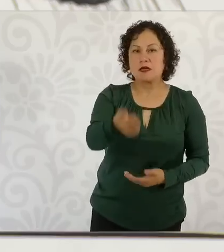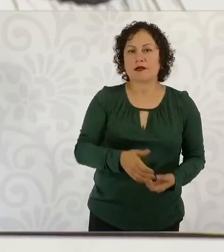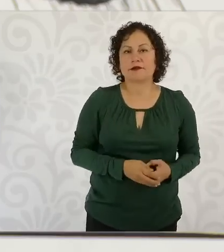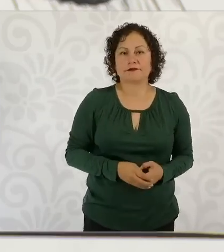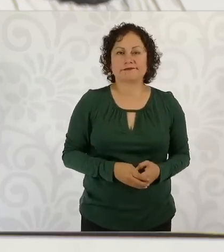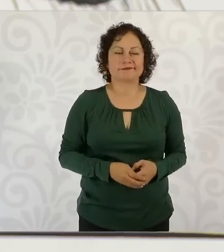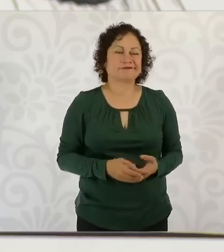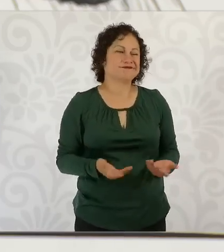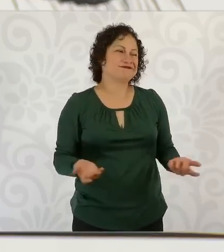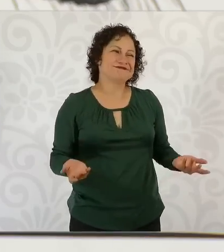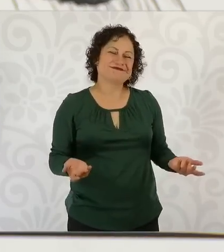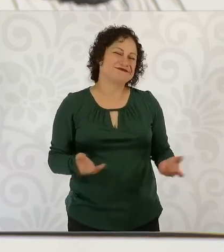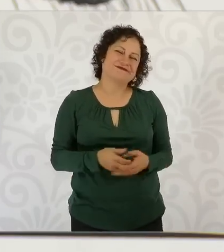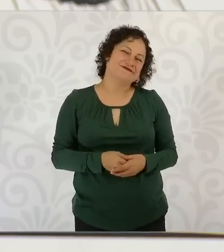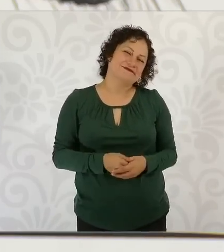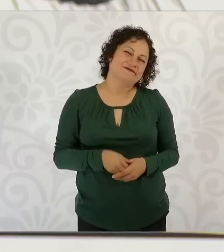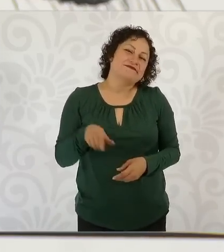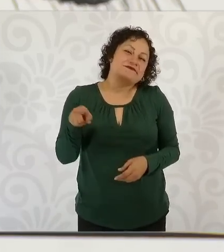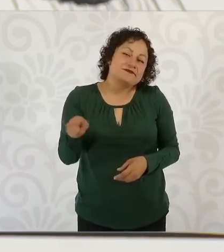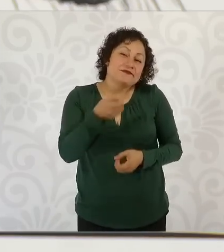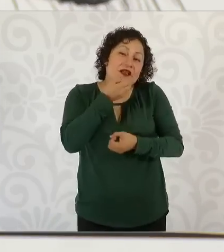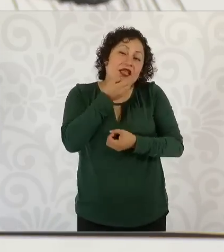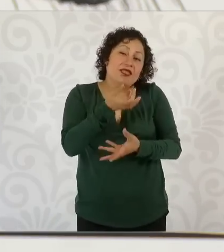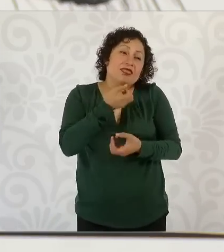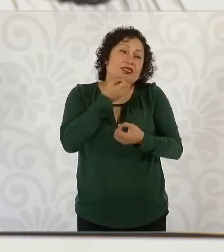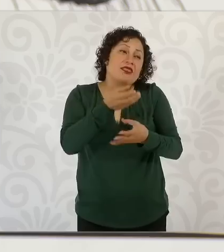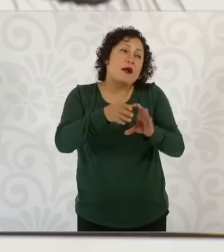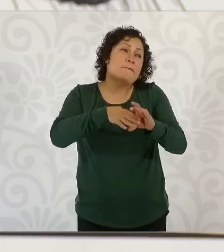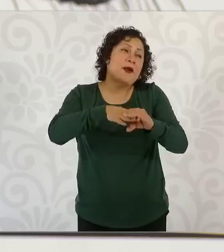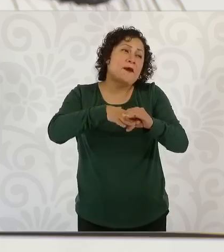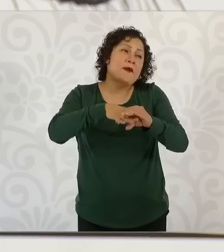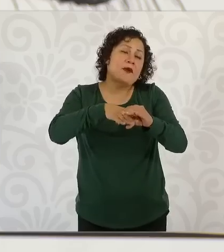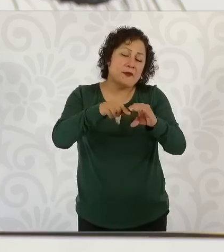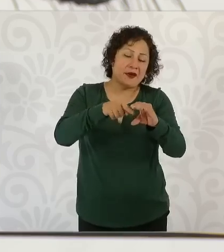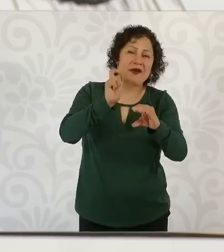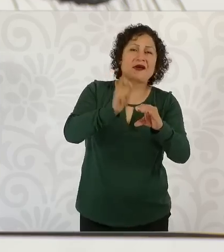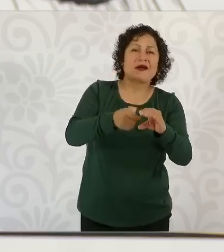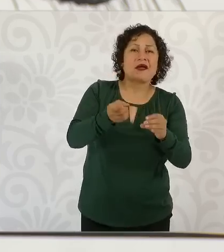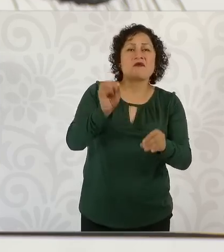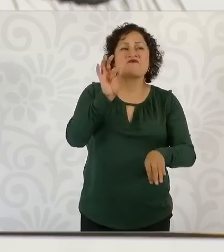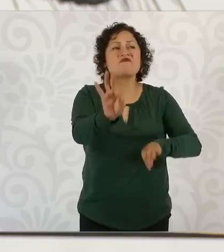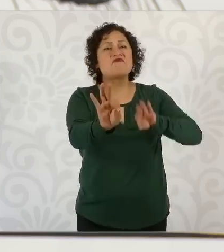eso, son esos argumentos que quieren asustar.